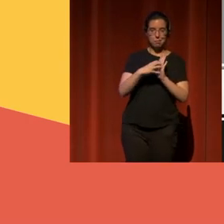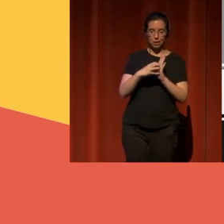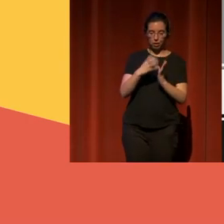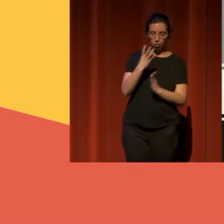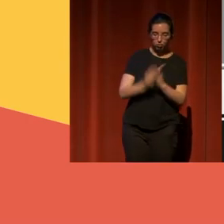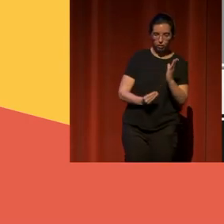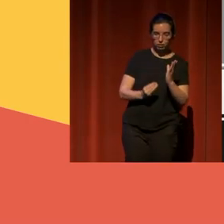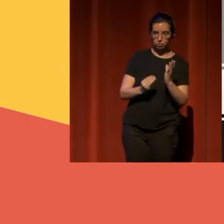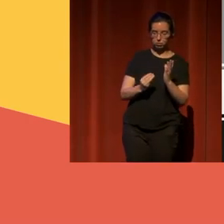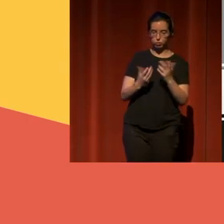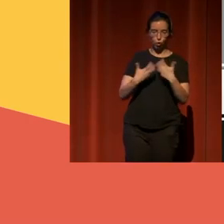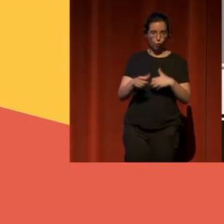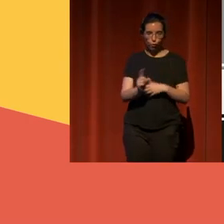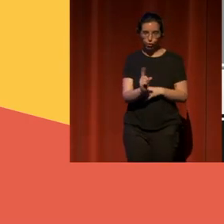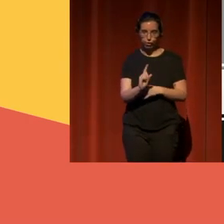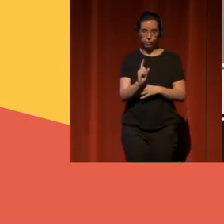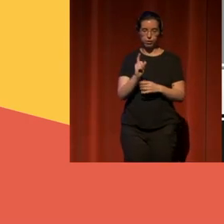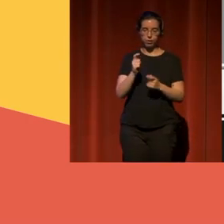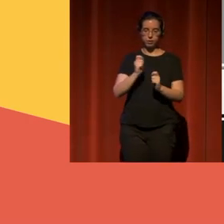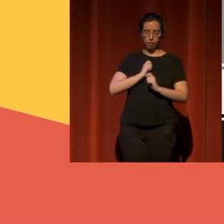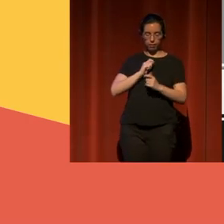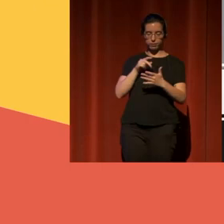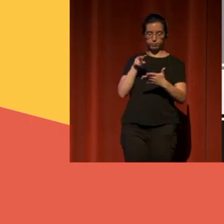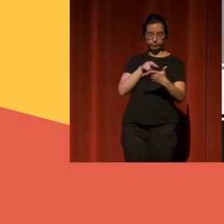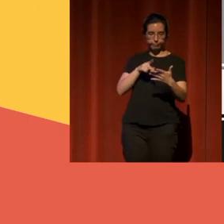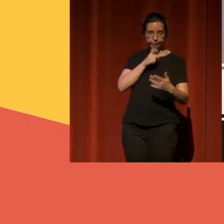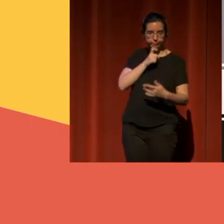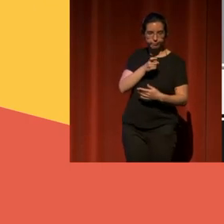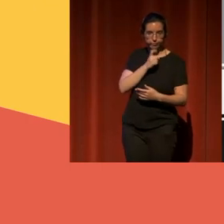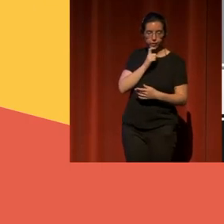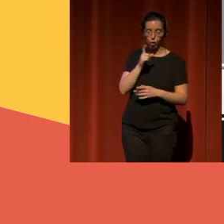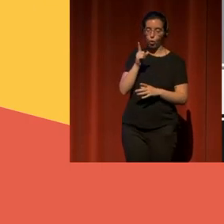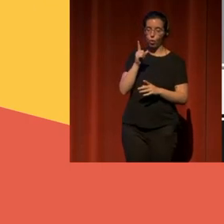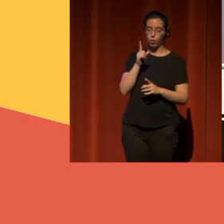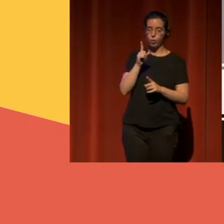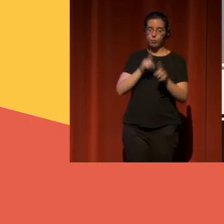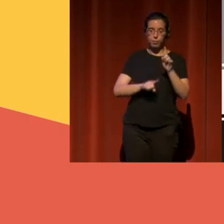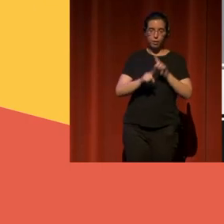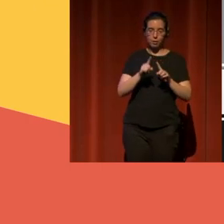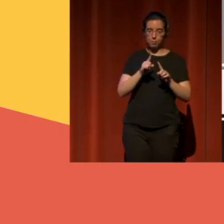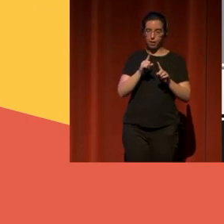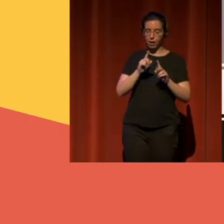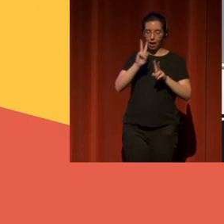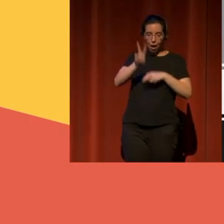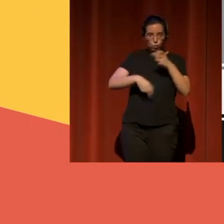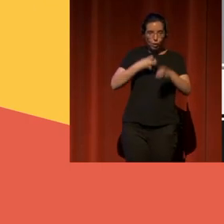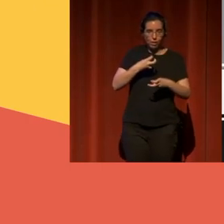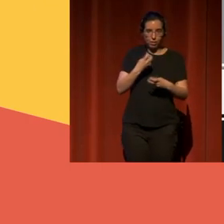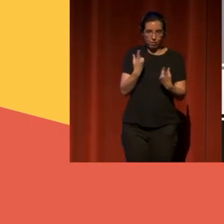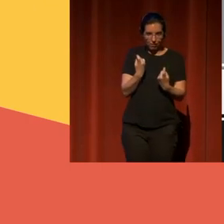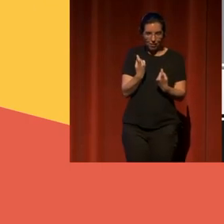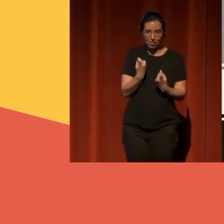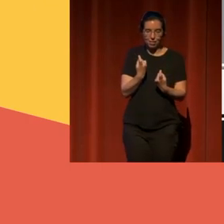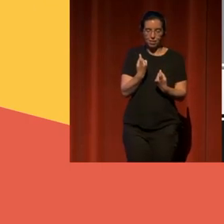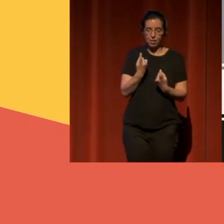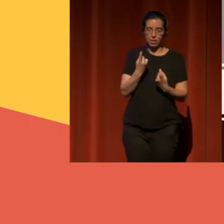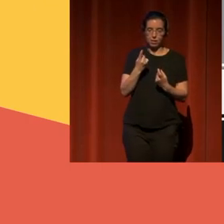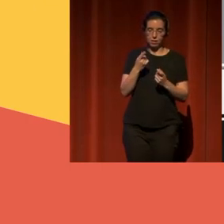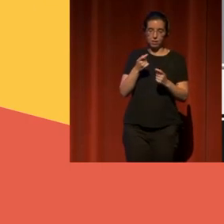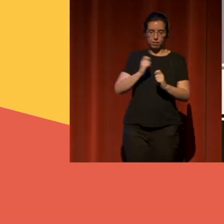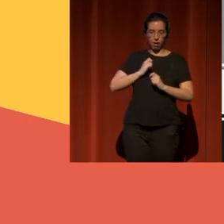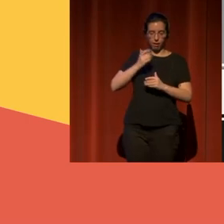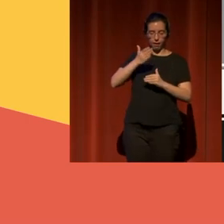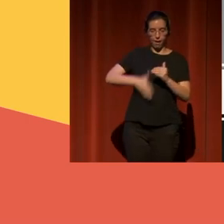lectura. Problemas en la distribución de las aplicaciones, por ejemplo, en la falta de actualización también, que esto limita